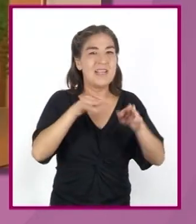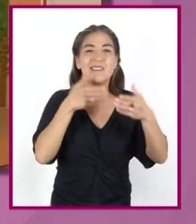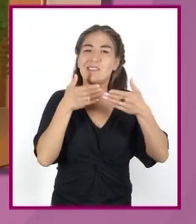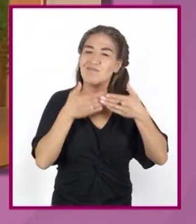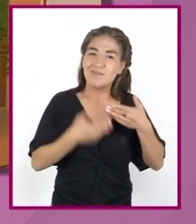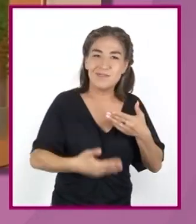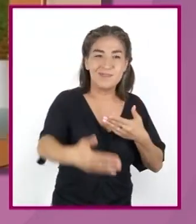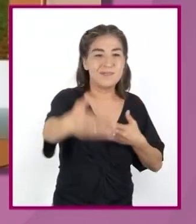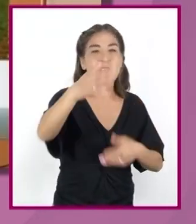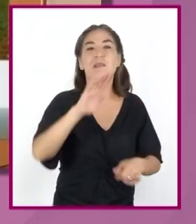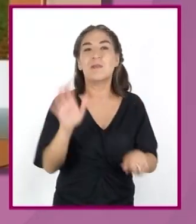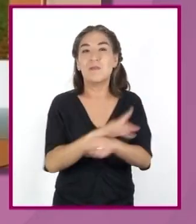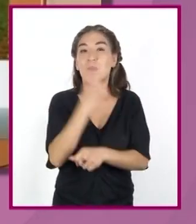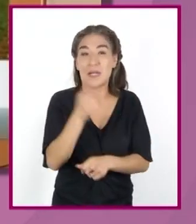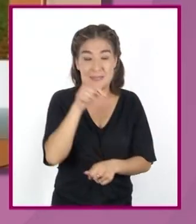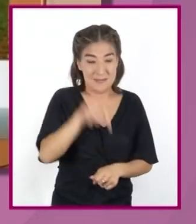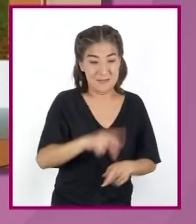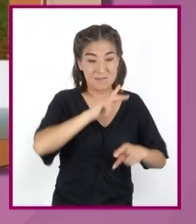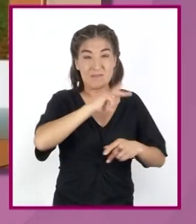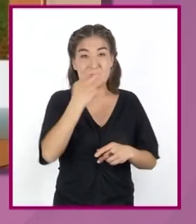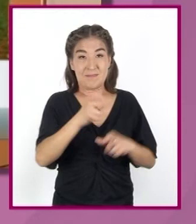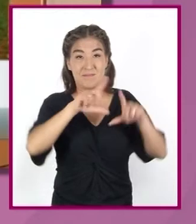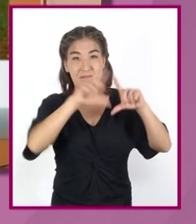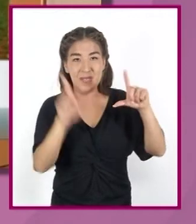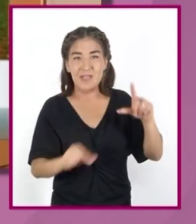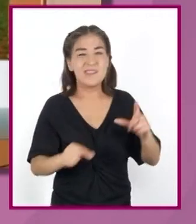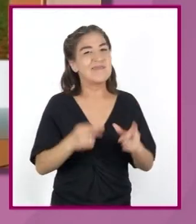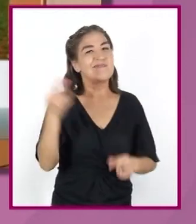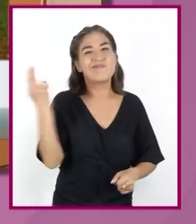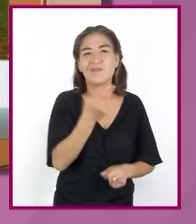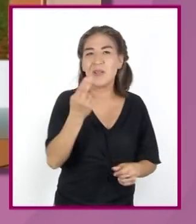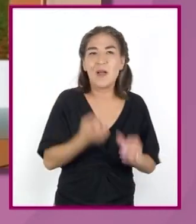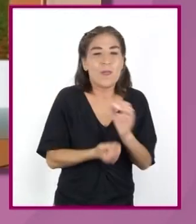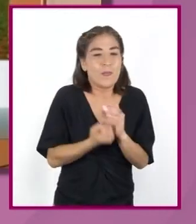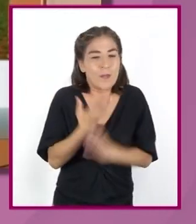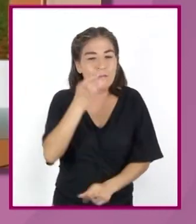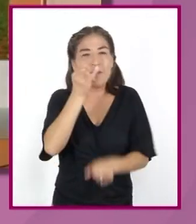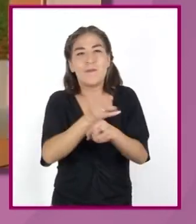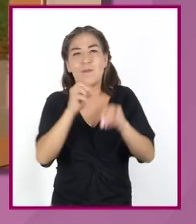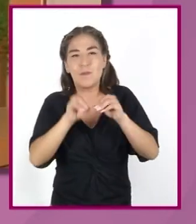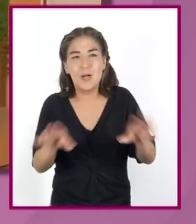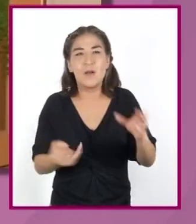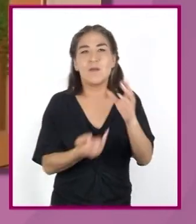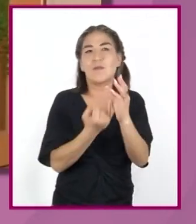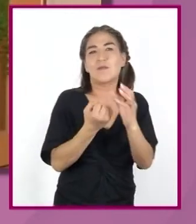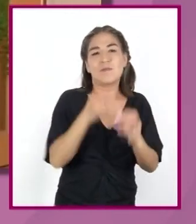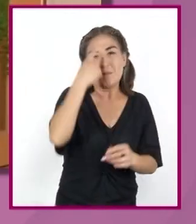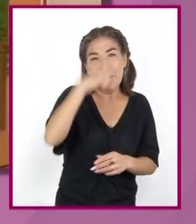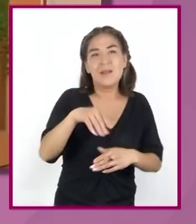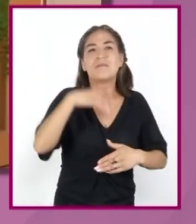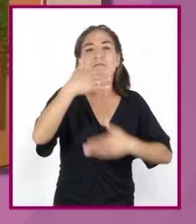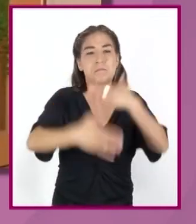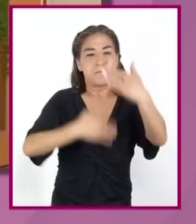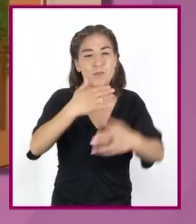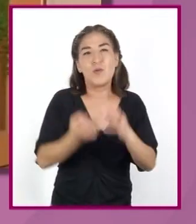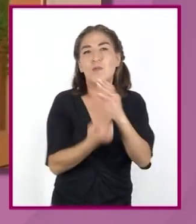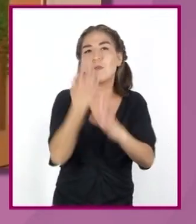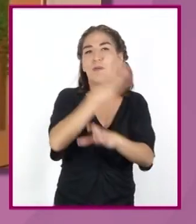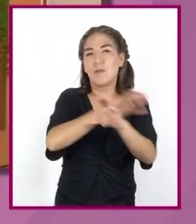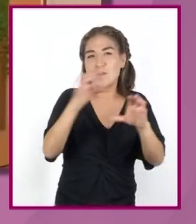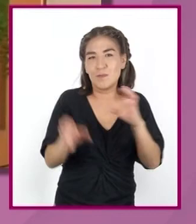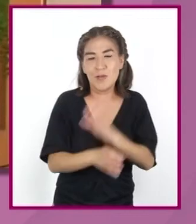porque el país va a estar requiriendo permanentemente nueva información para hacer nuevas cosas, para tomar